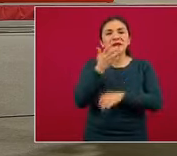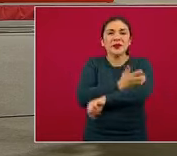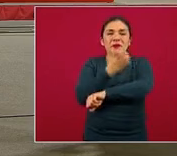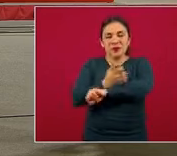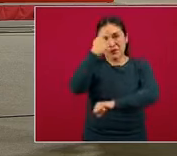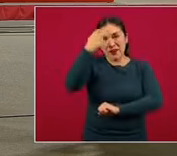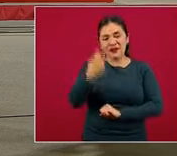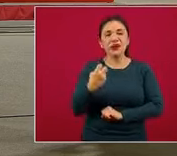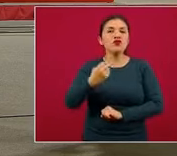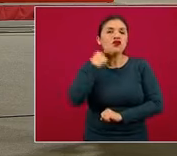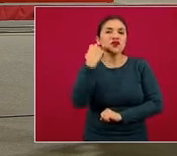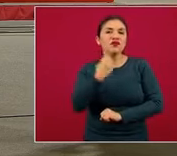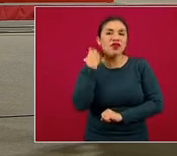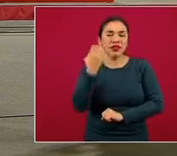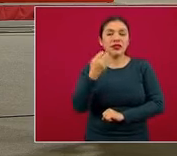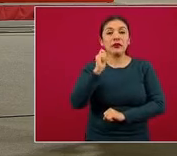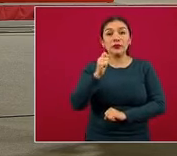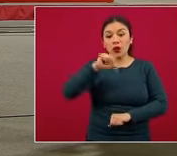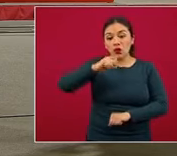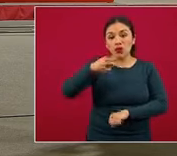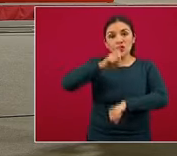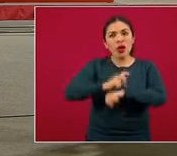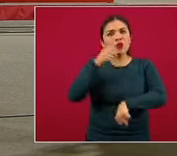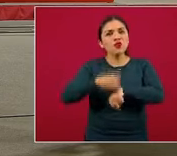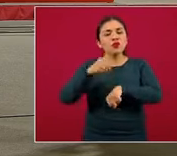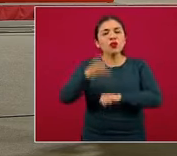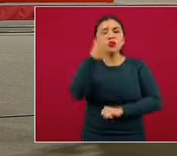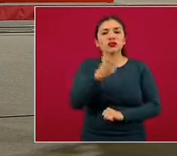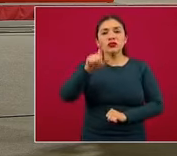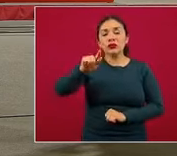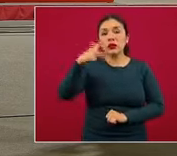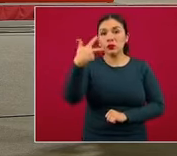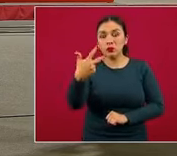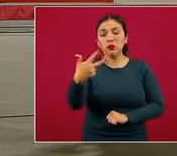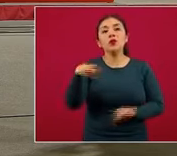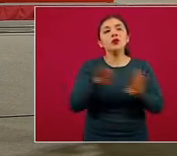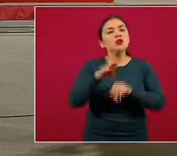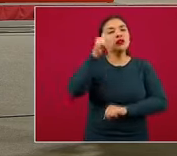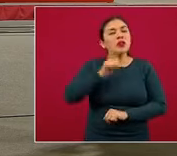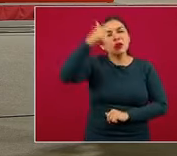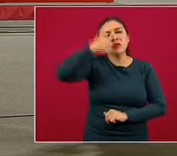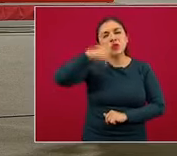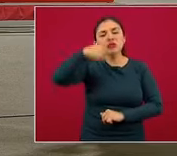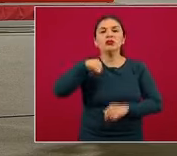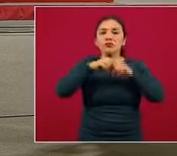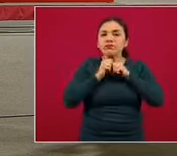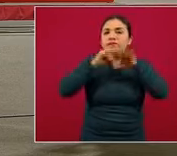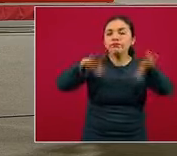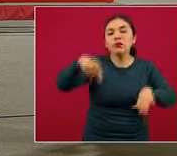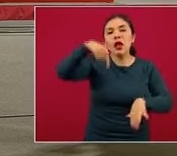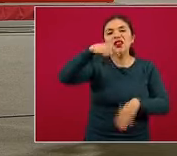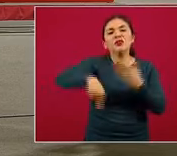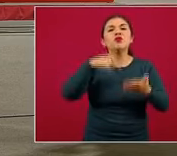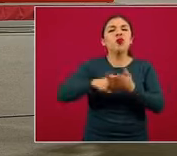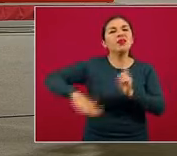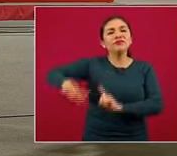conferencia vespertina, ya la número 278. Como todas las noches estamos transmitiendo